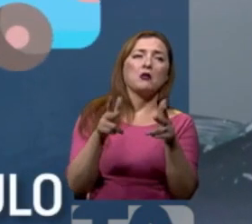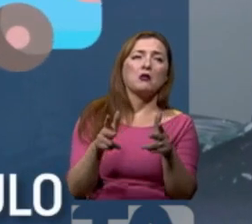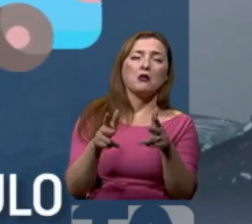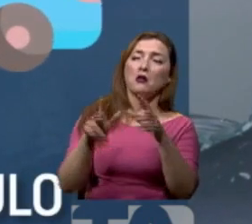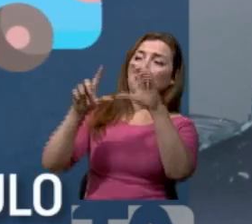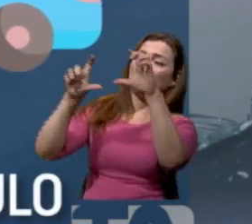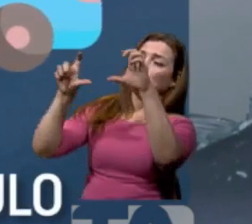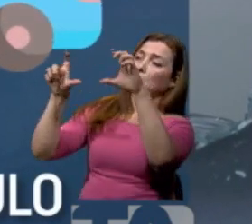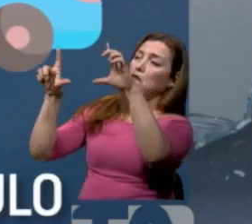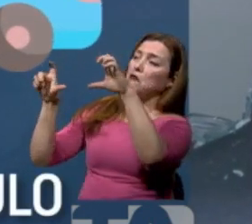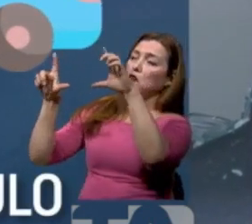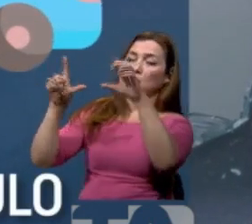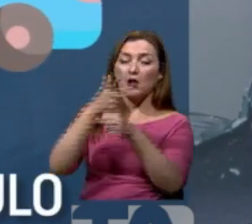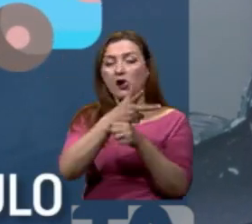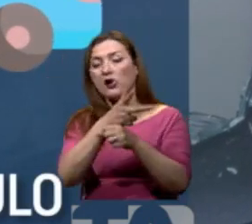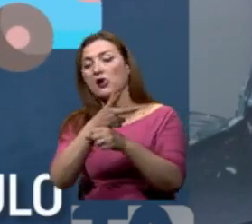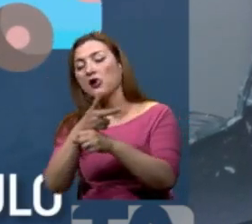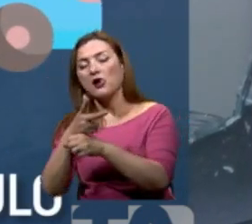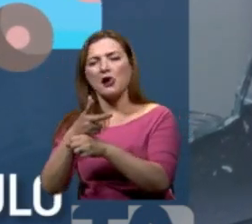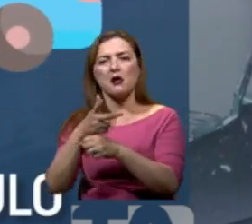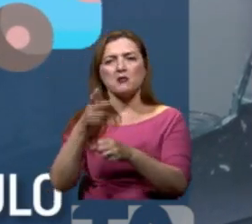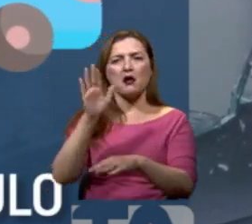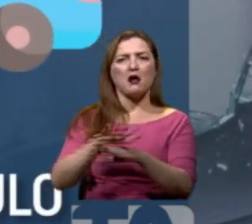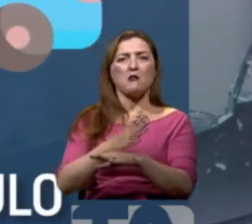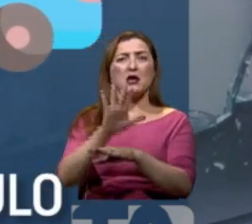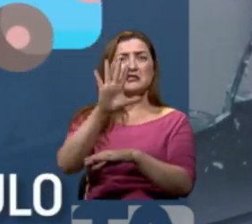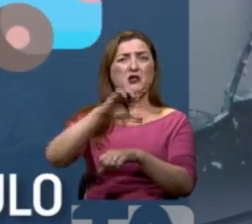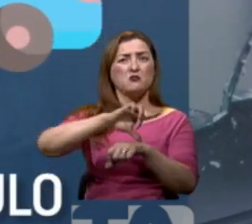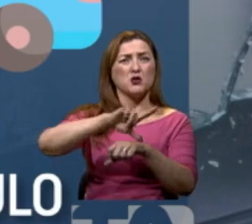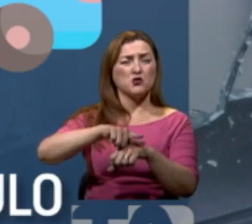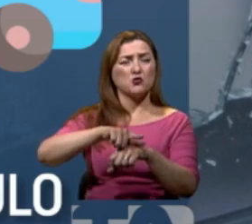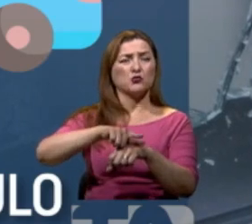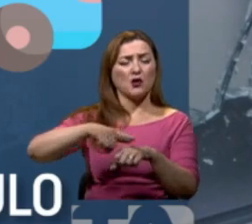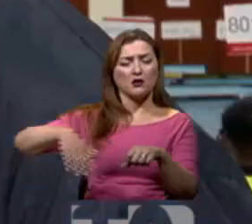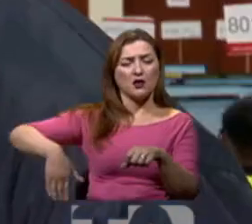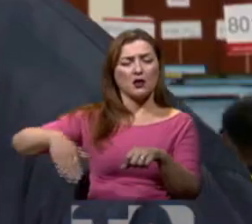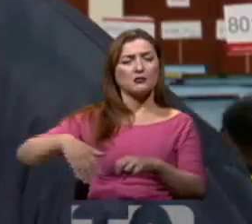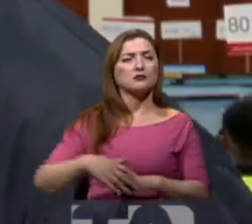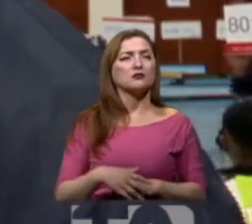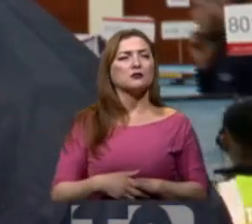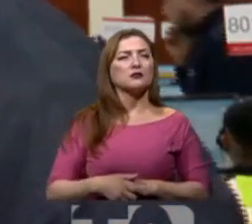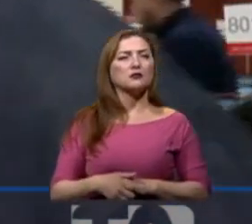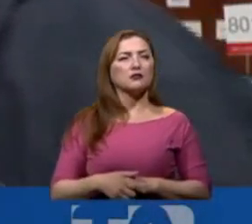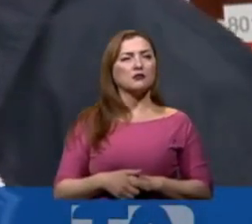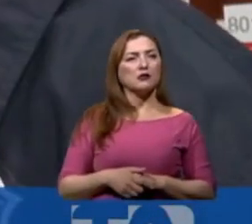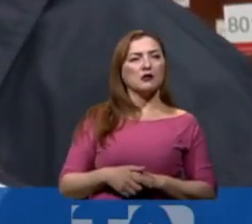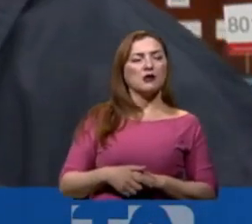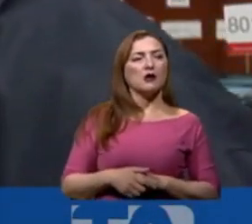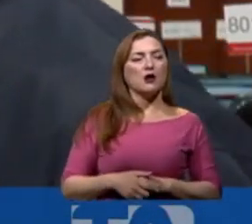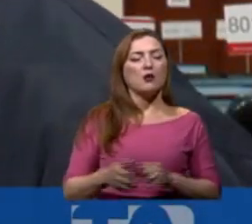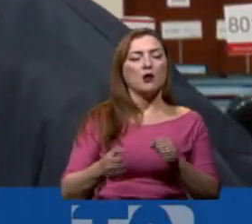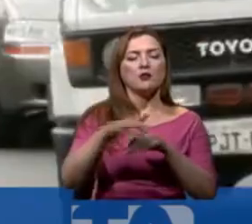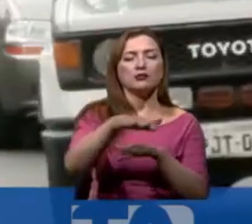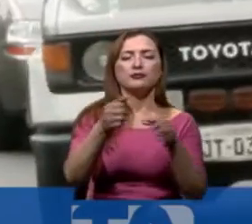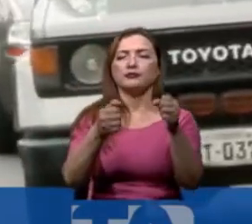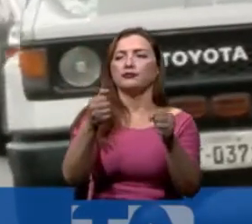o videos. Estos conductores pueden generar alrededor de 5 minutos de retraso por cada vehículo. Se empieza a hacer una cadena, entonces esto empieza a ser